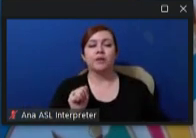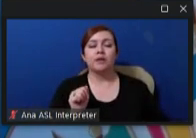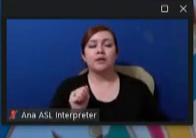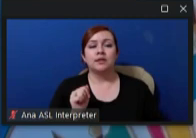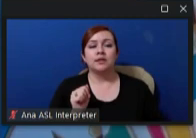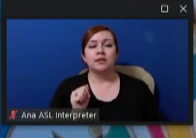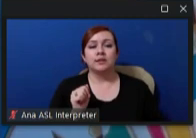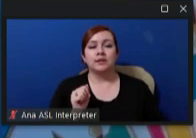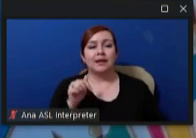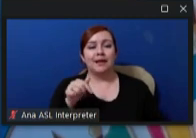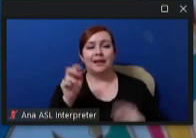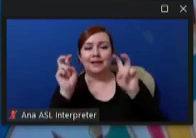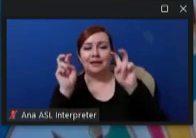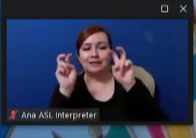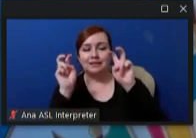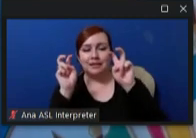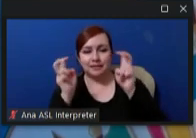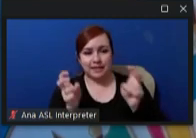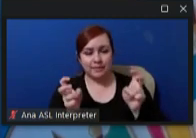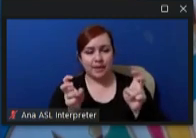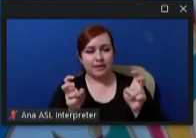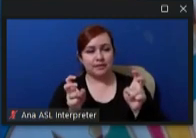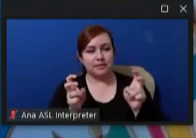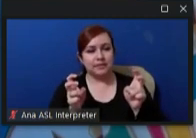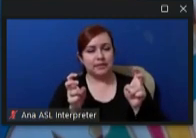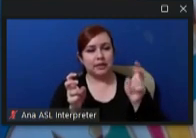esta temática que nos presenta